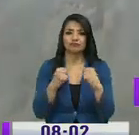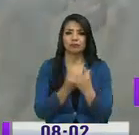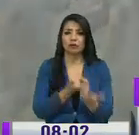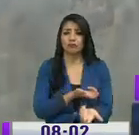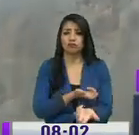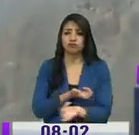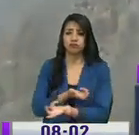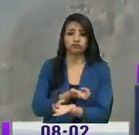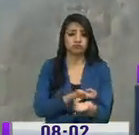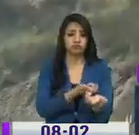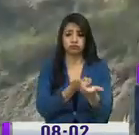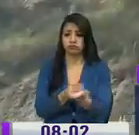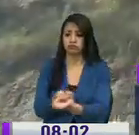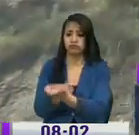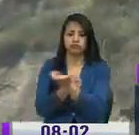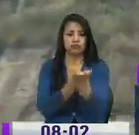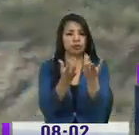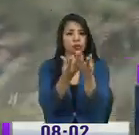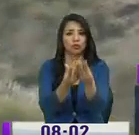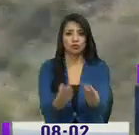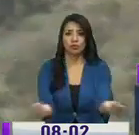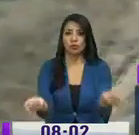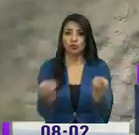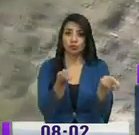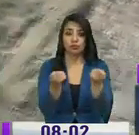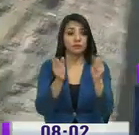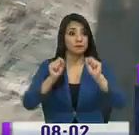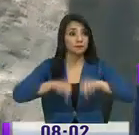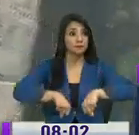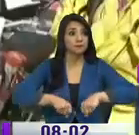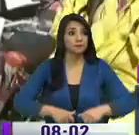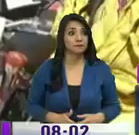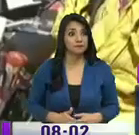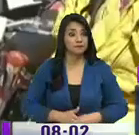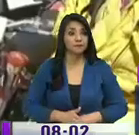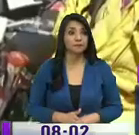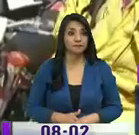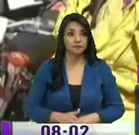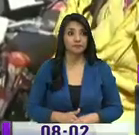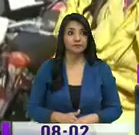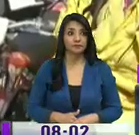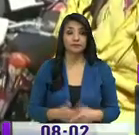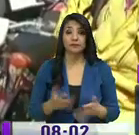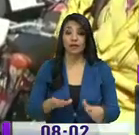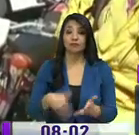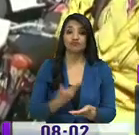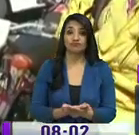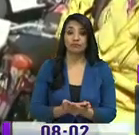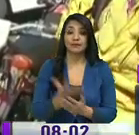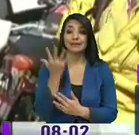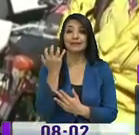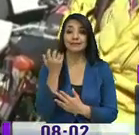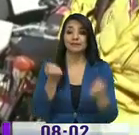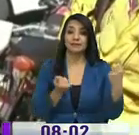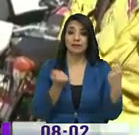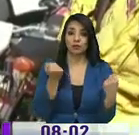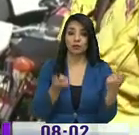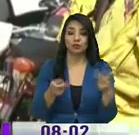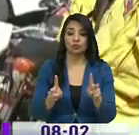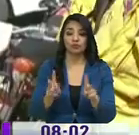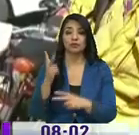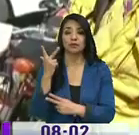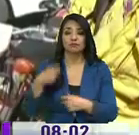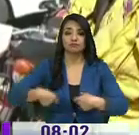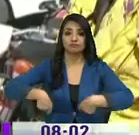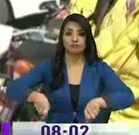de la casaca roja quienes efectivamente lograron controlar este incendio forestal. Acuden 15 vehículos, 3 motocicletas y